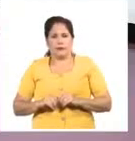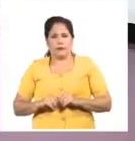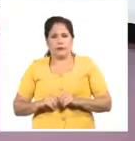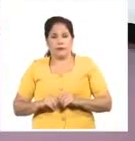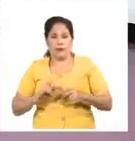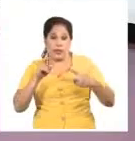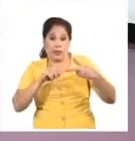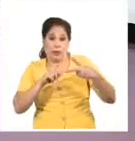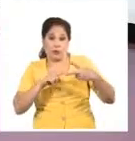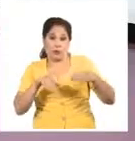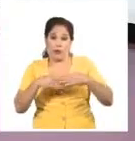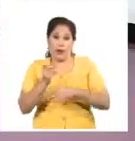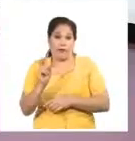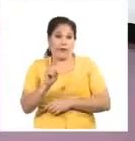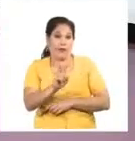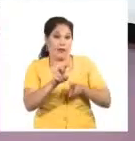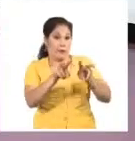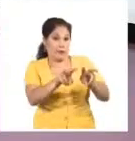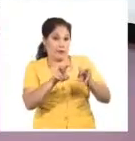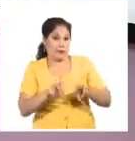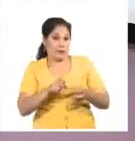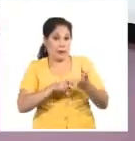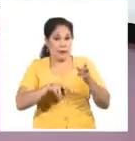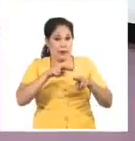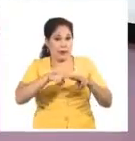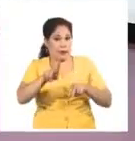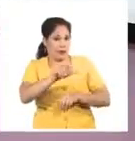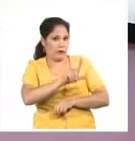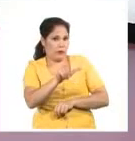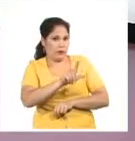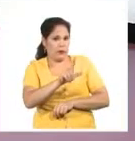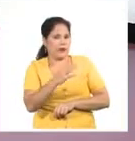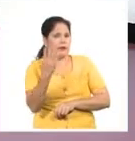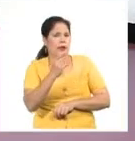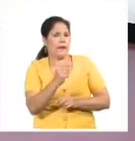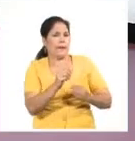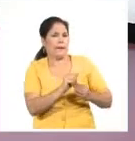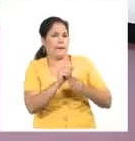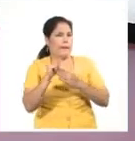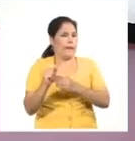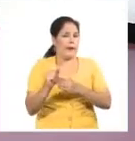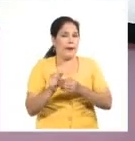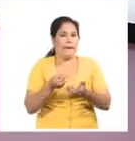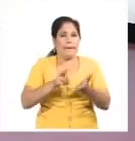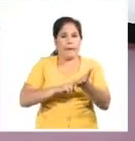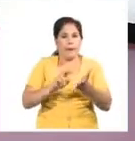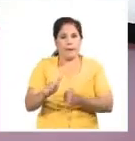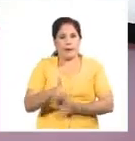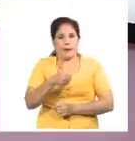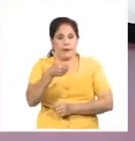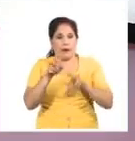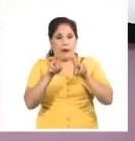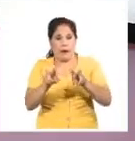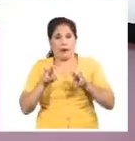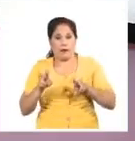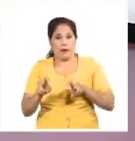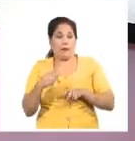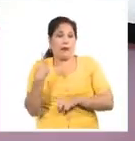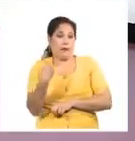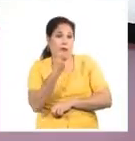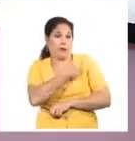La segunda jornada de la visita parlamentaria a Holguín está encabezada por el miembro del Buró Político del Partido y presidente de la Asamblea Nacional del